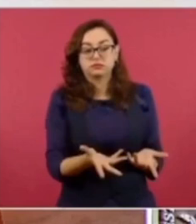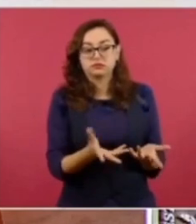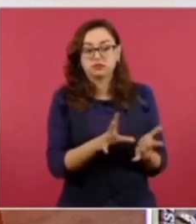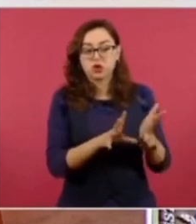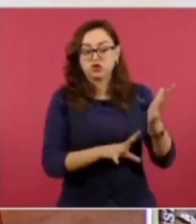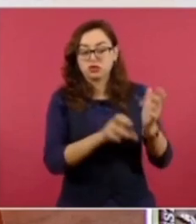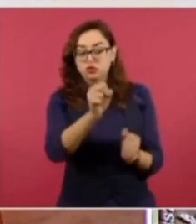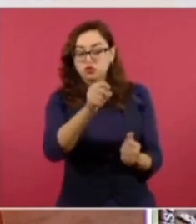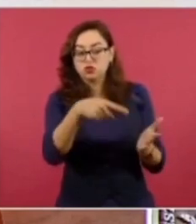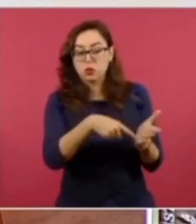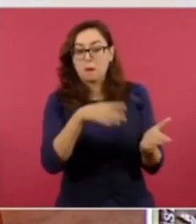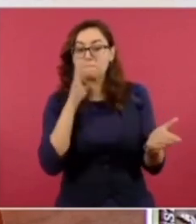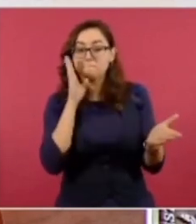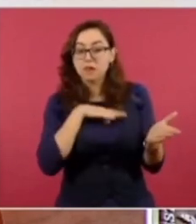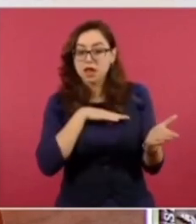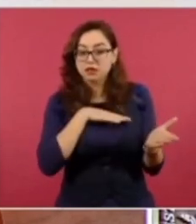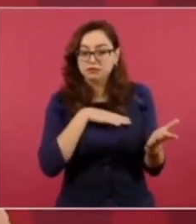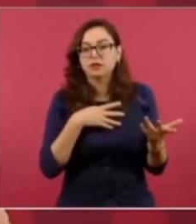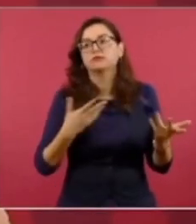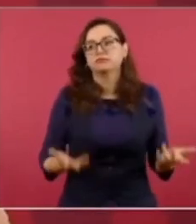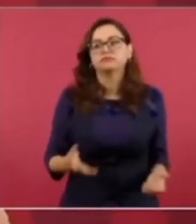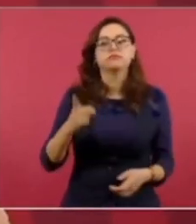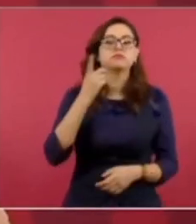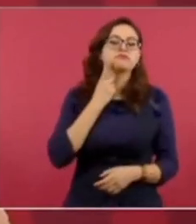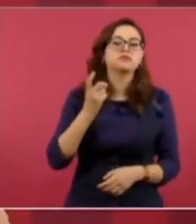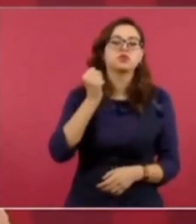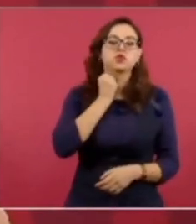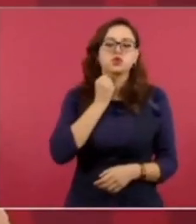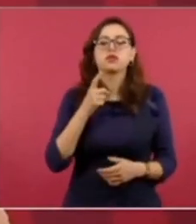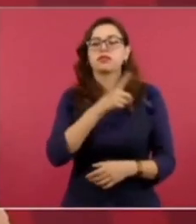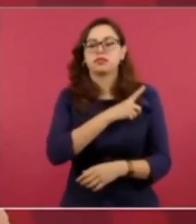legal, en este caso.